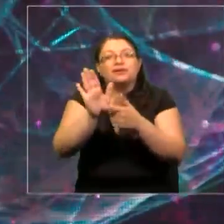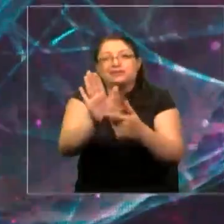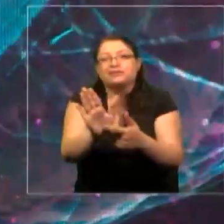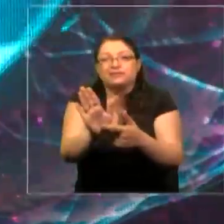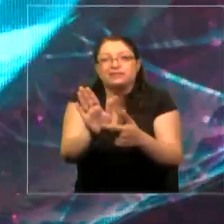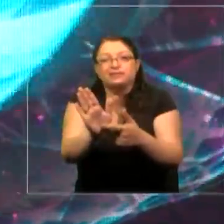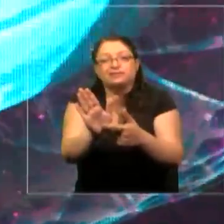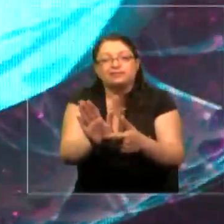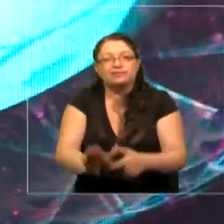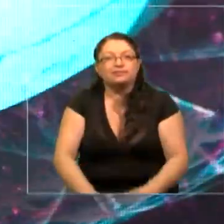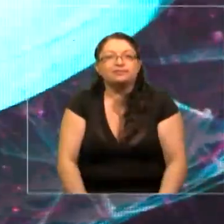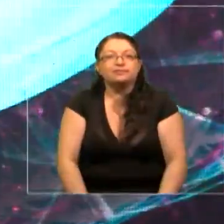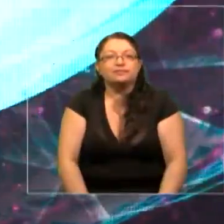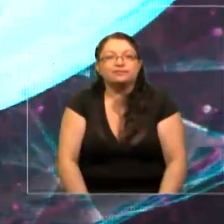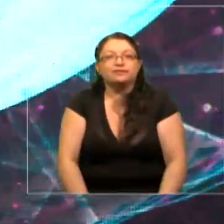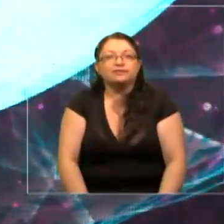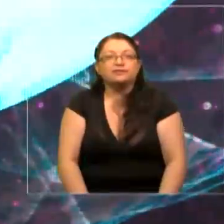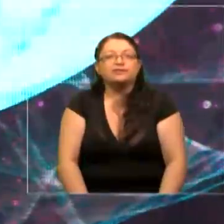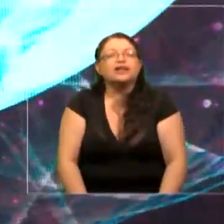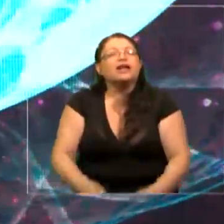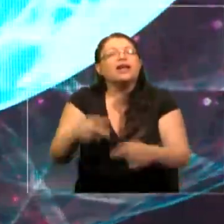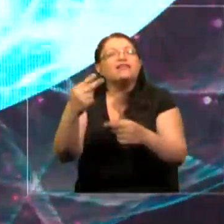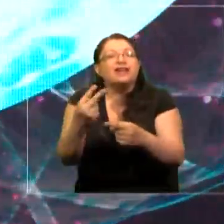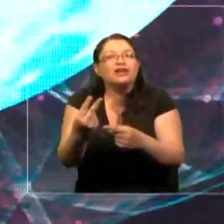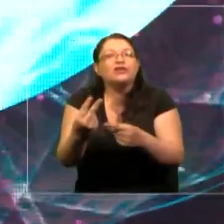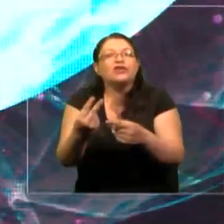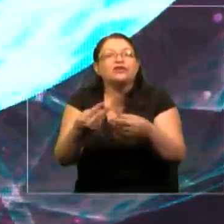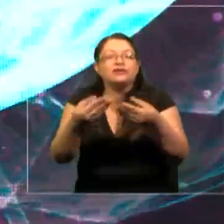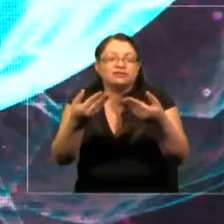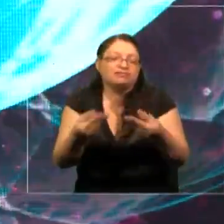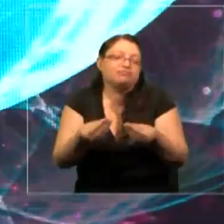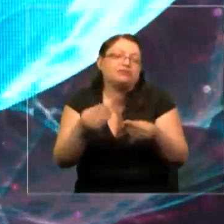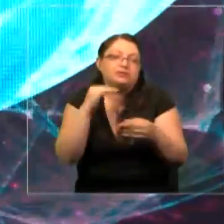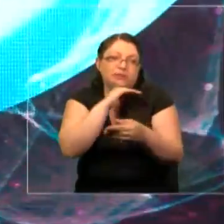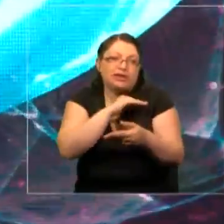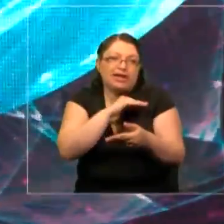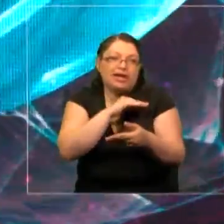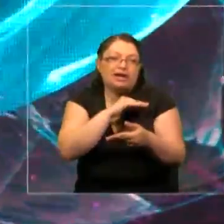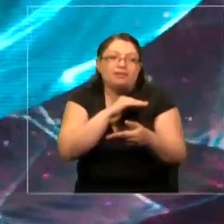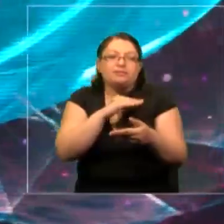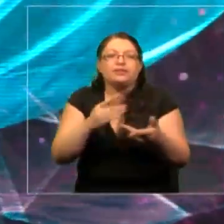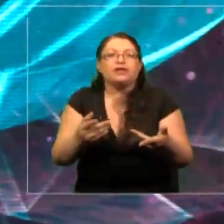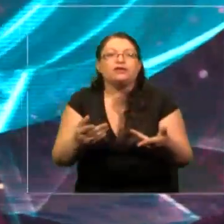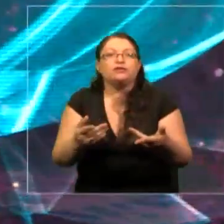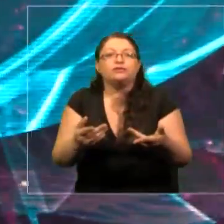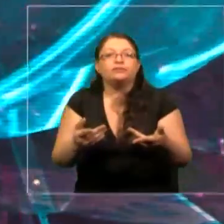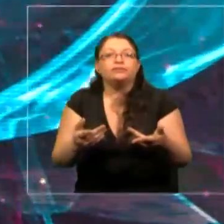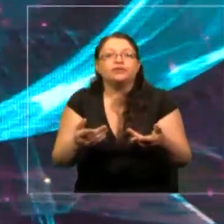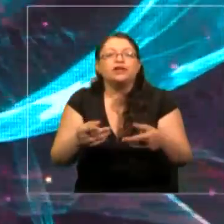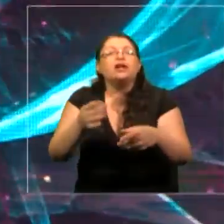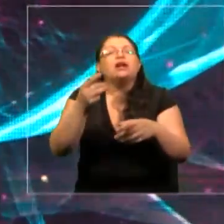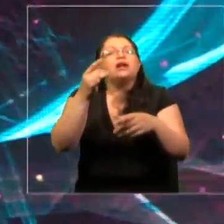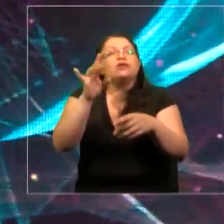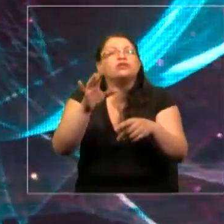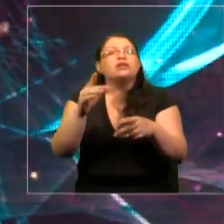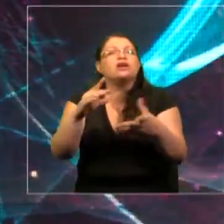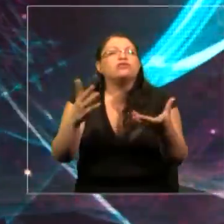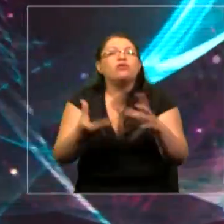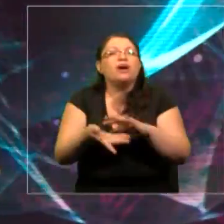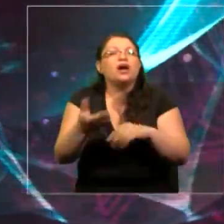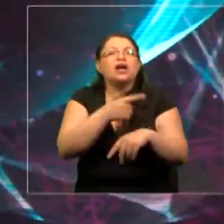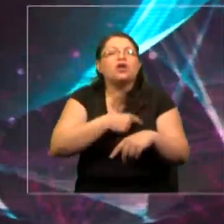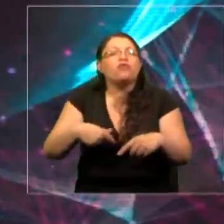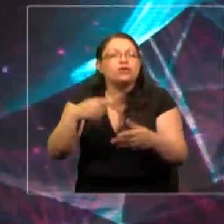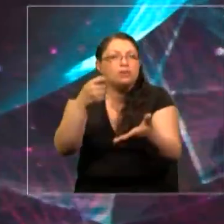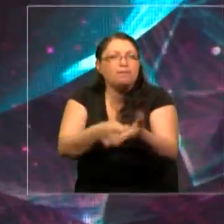demostrar su valor de manera temprana. La única forma que el gobierno vaya a pagar para un sistema como este